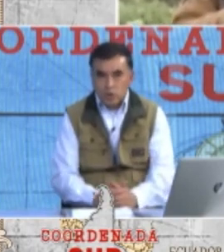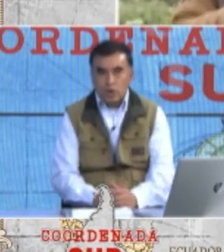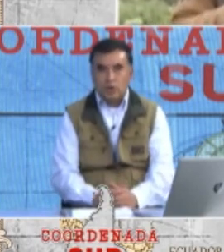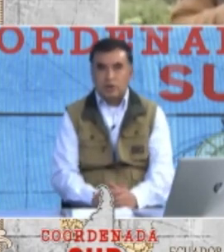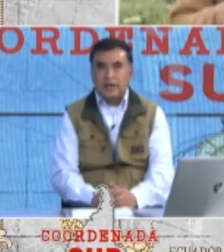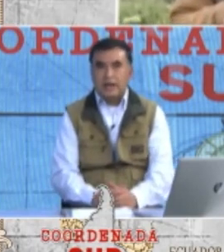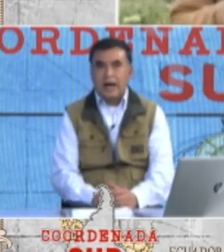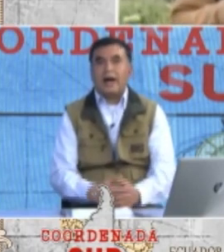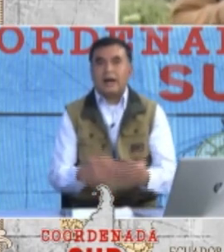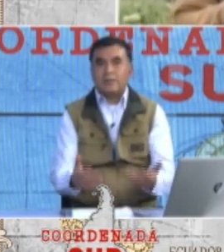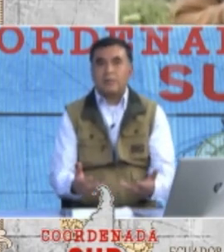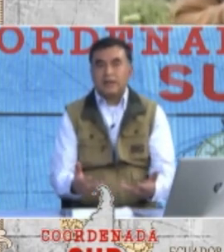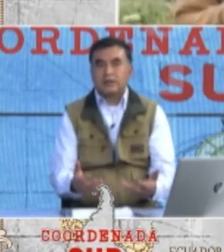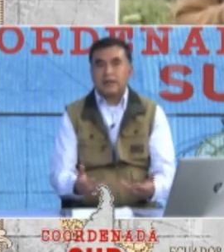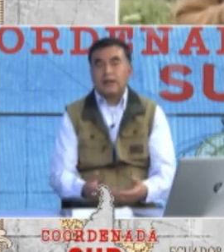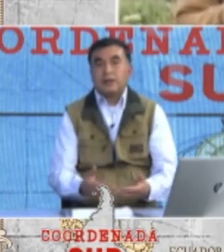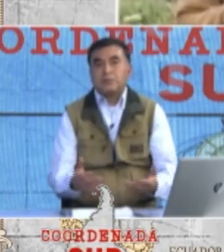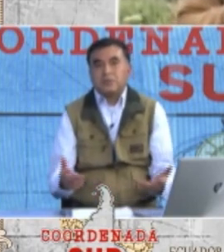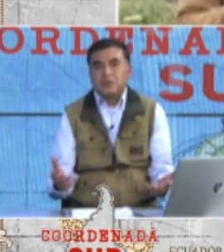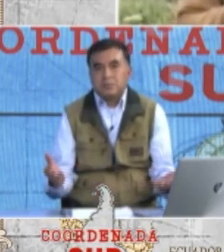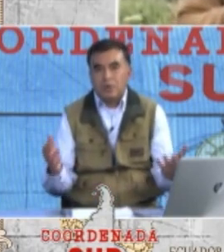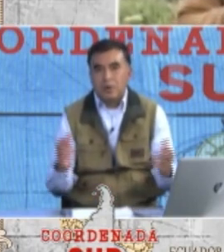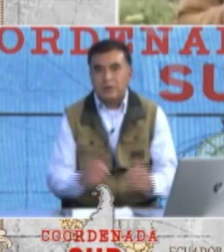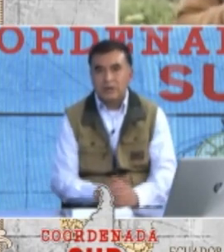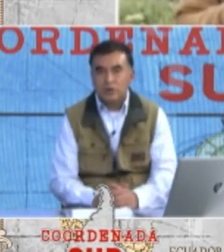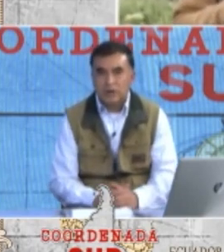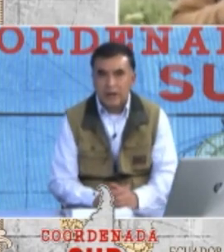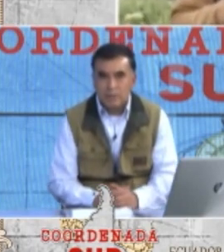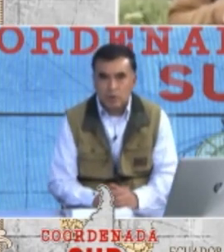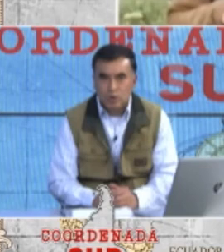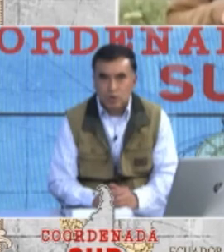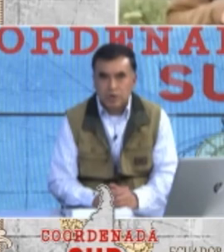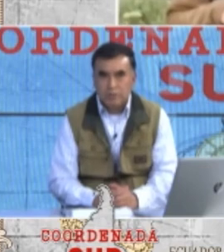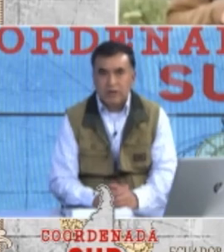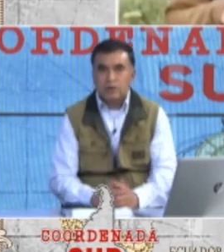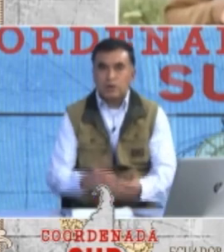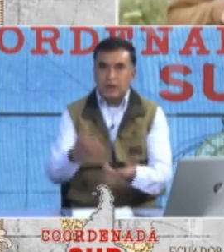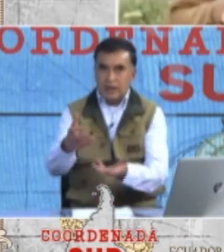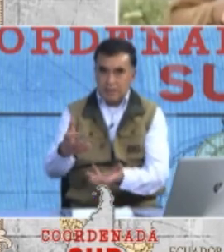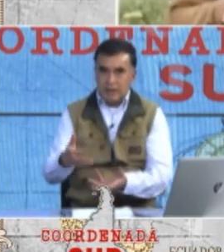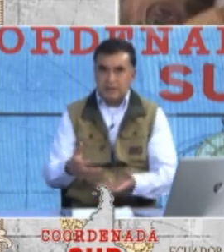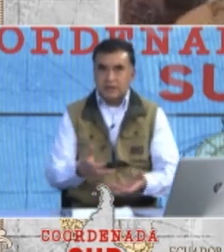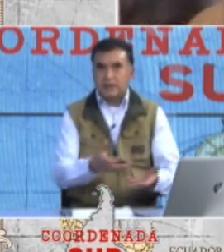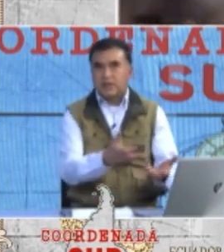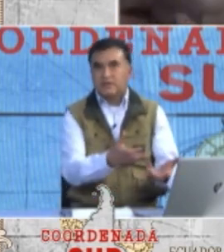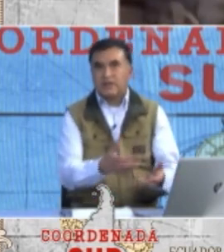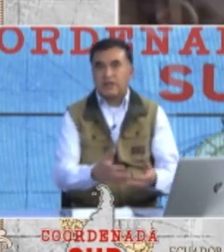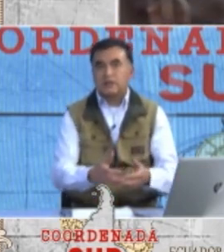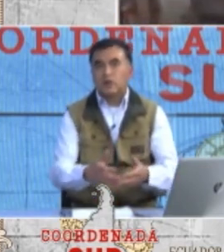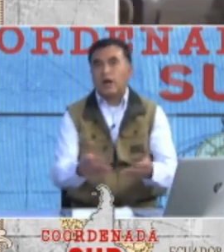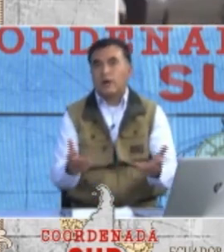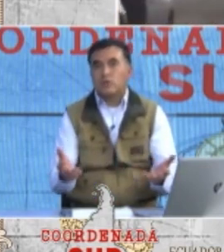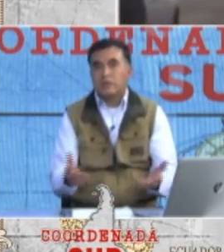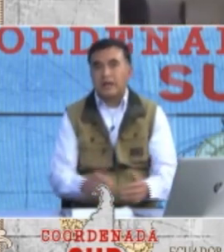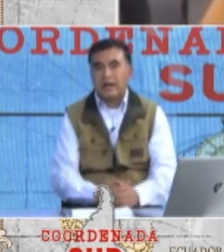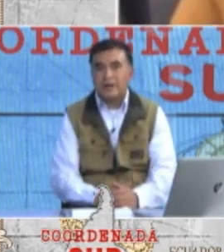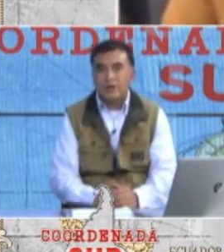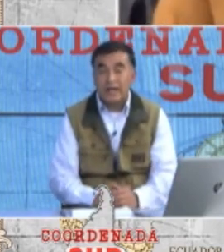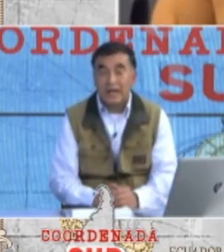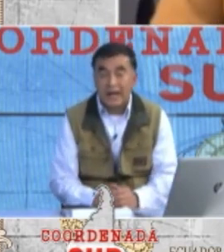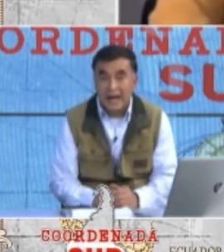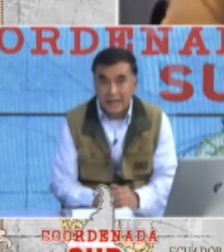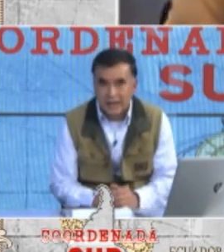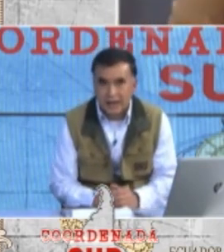O el uso de armas que probablemente no tengamos conocimiento y que además se están transfiriendo a un